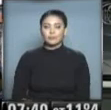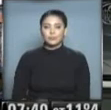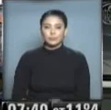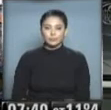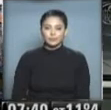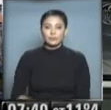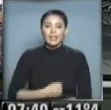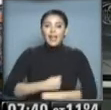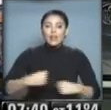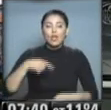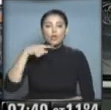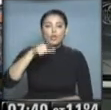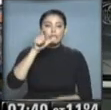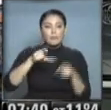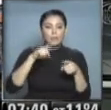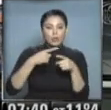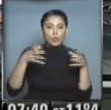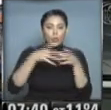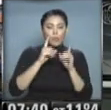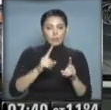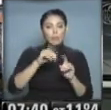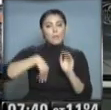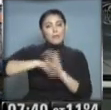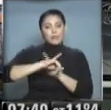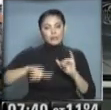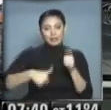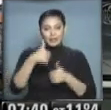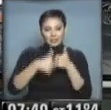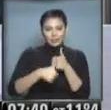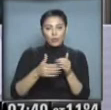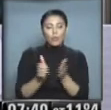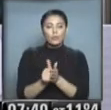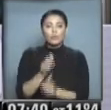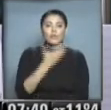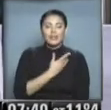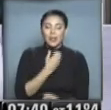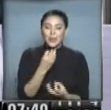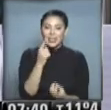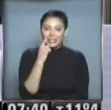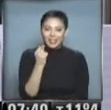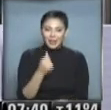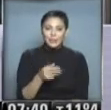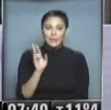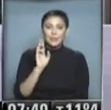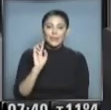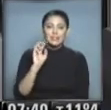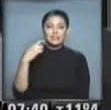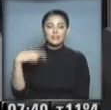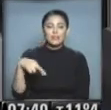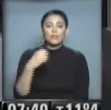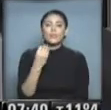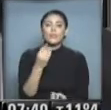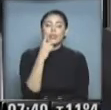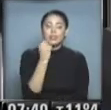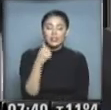elisa carrió contra sus aliados y más de los candidatos en campaña con fernando fraquelli buendía patricia roberto buen día claro ahí